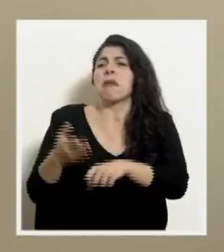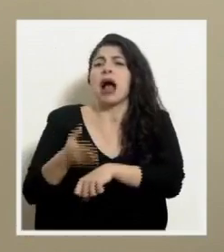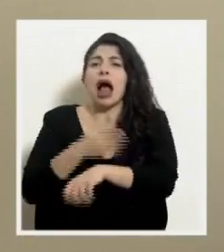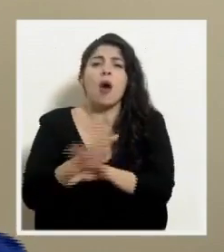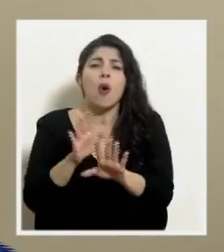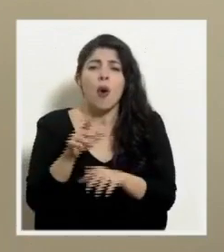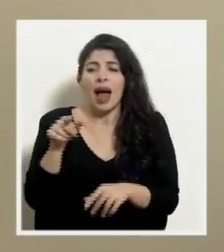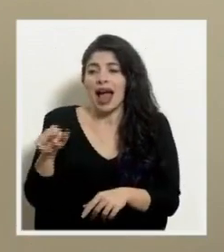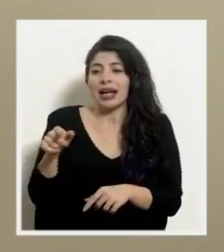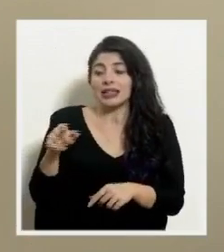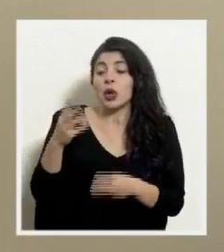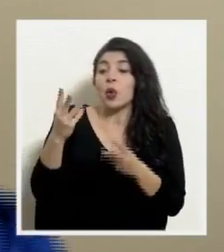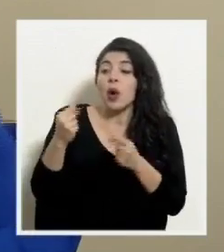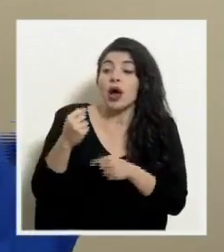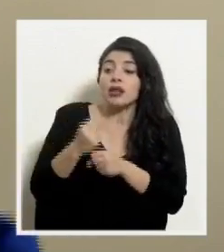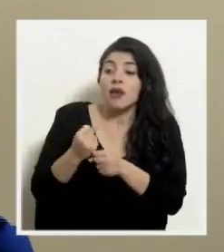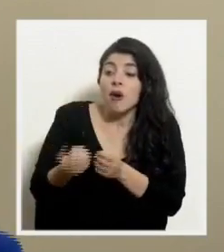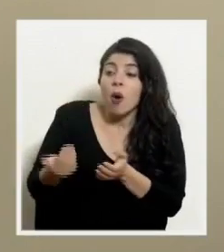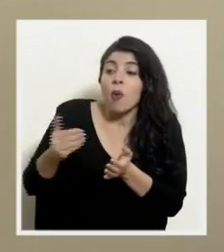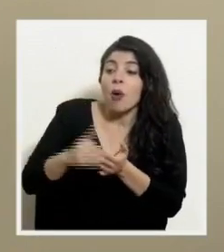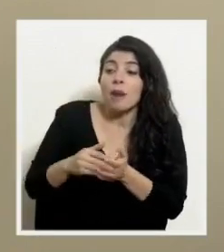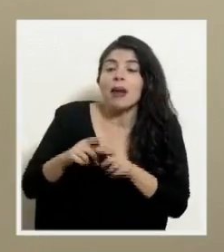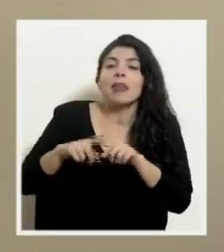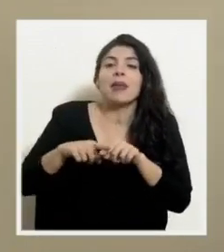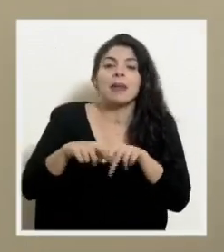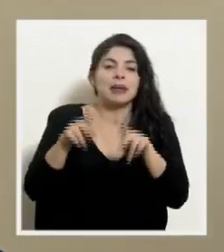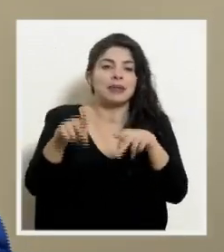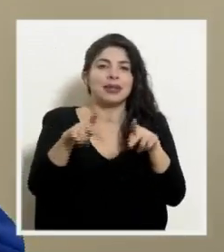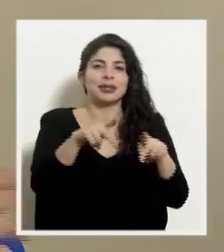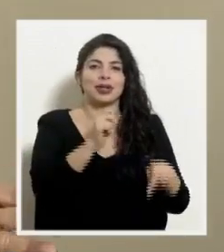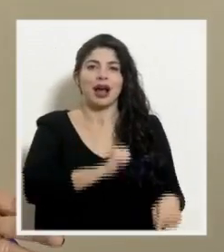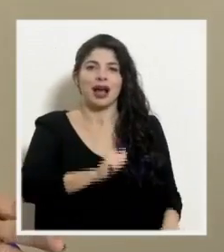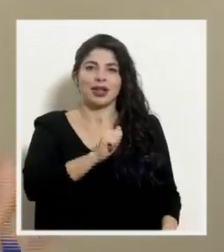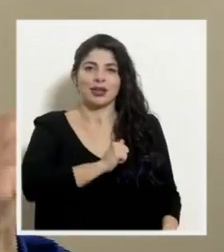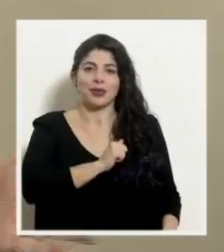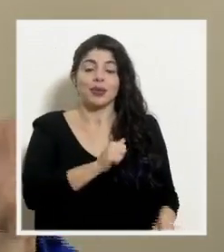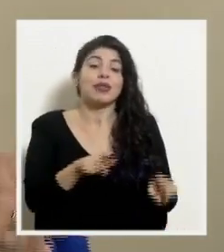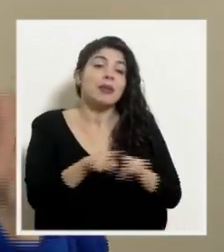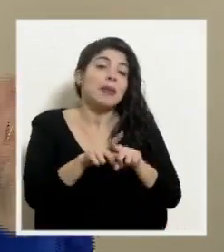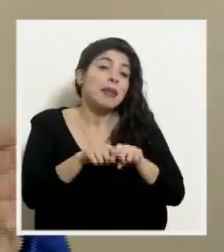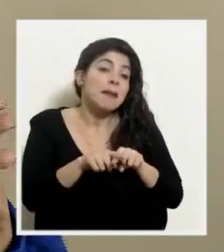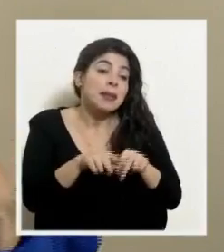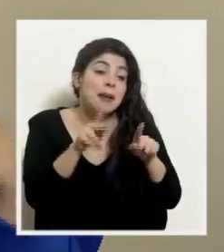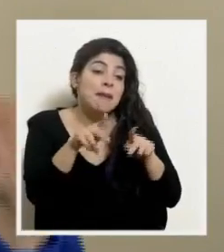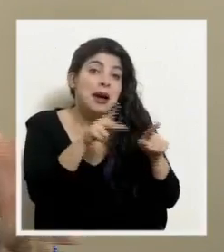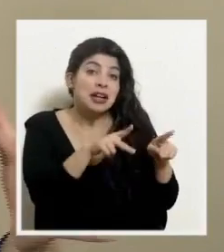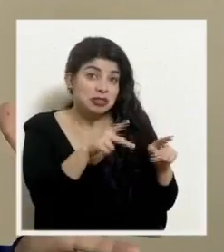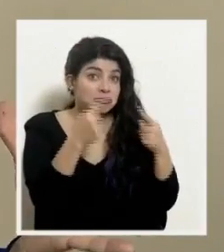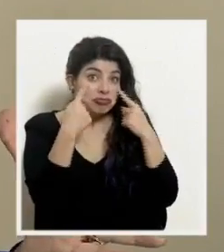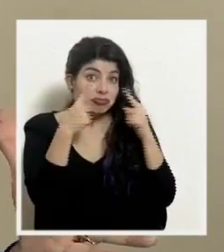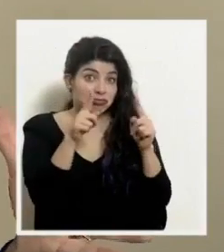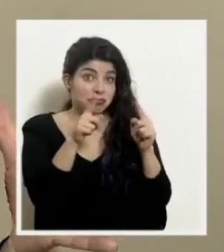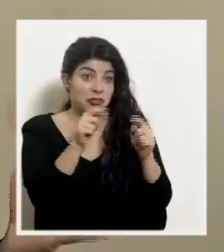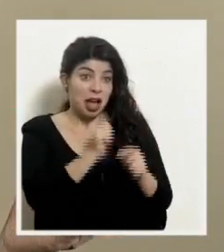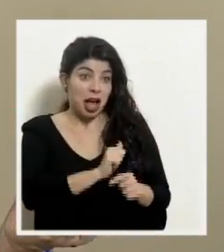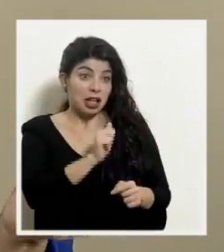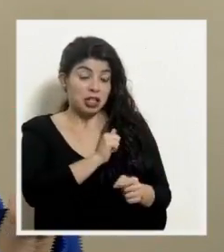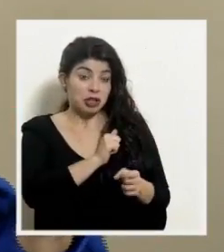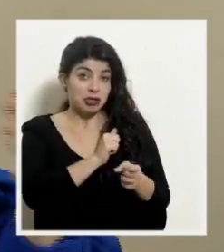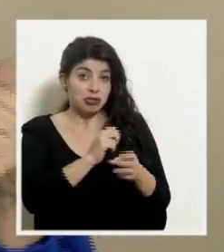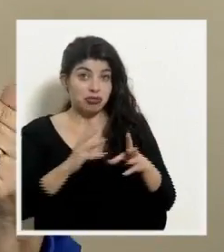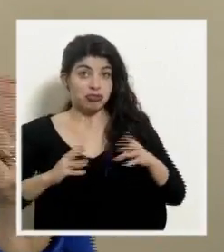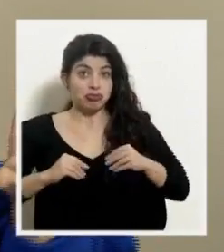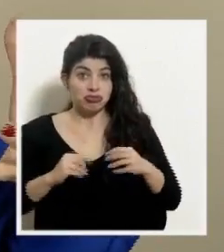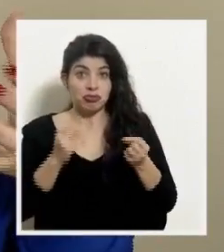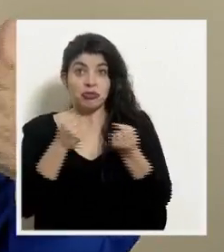va a depender mucho de la conducta humana y cuánto las personas podamos contribuir con nuestros comportamientos